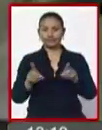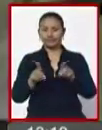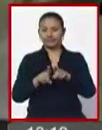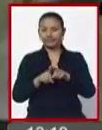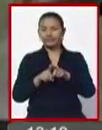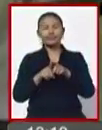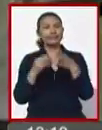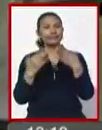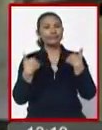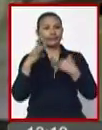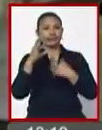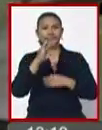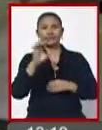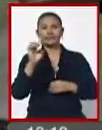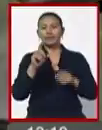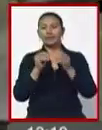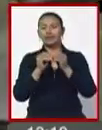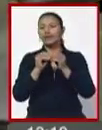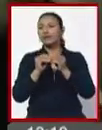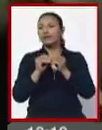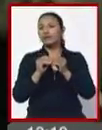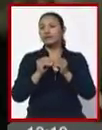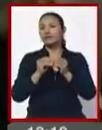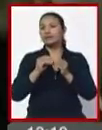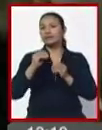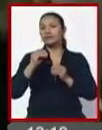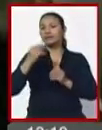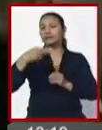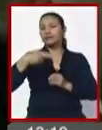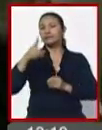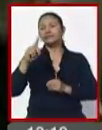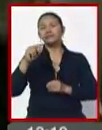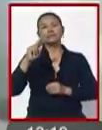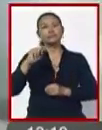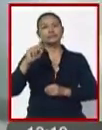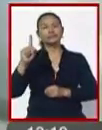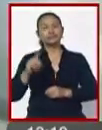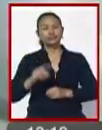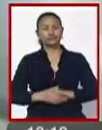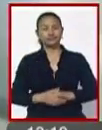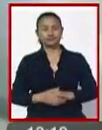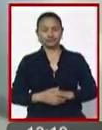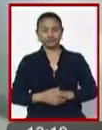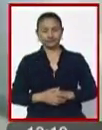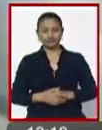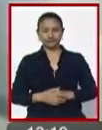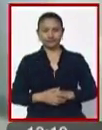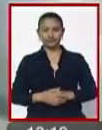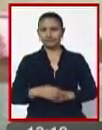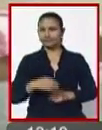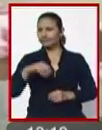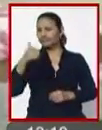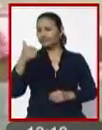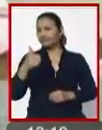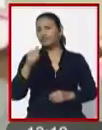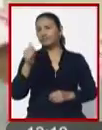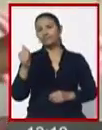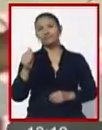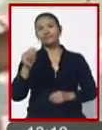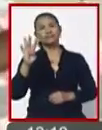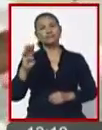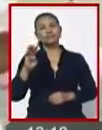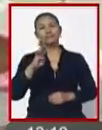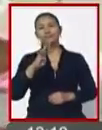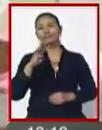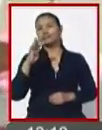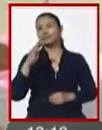incluyendo 700 y tantos casos de H1N1 y 300 y tantos casos de B. Los restos son de A4 y